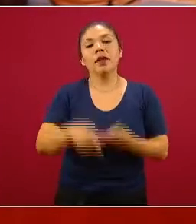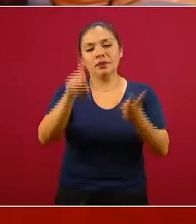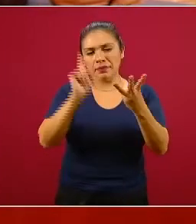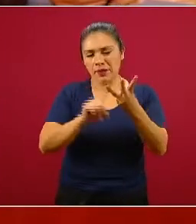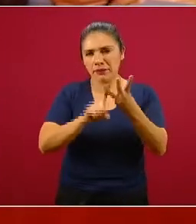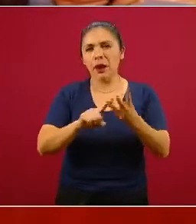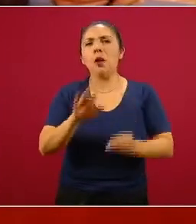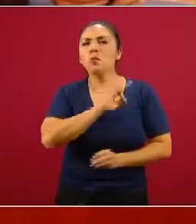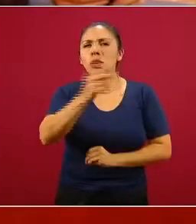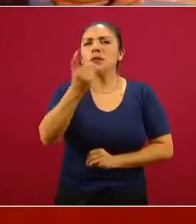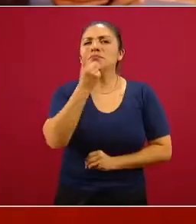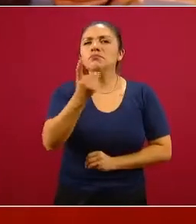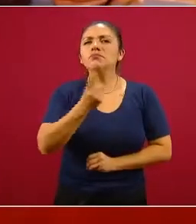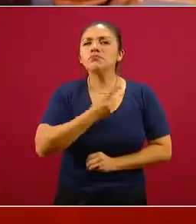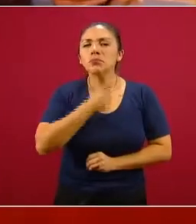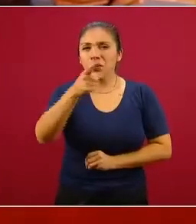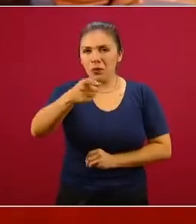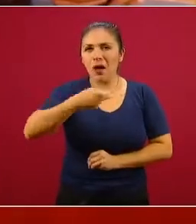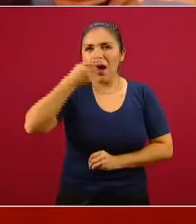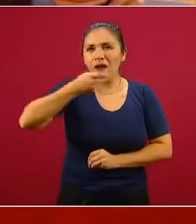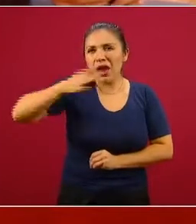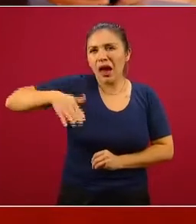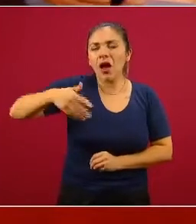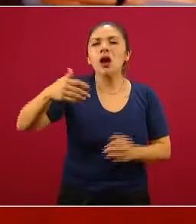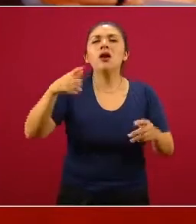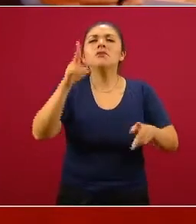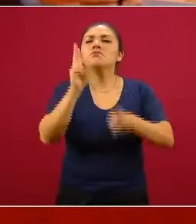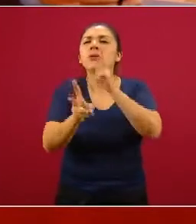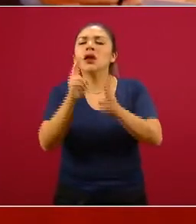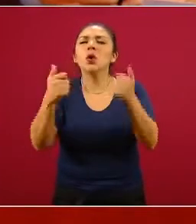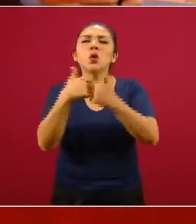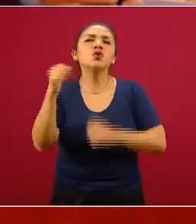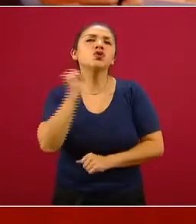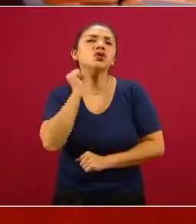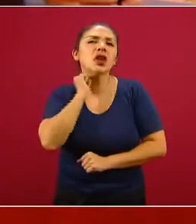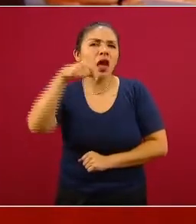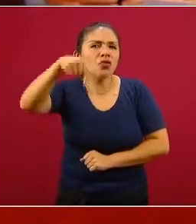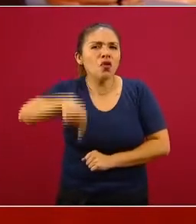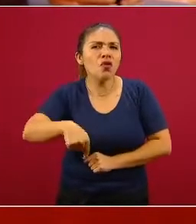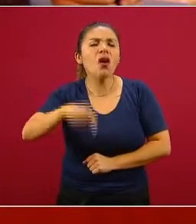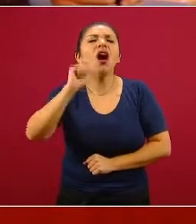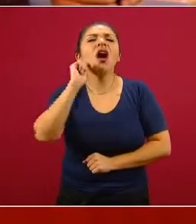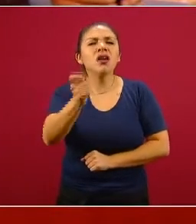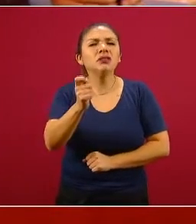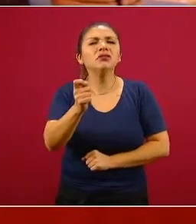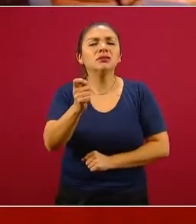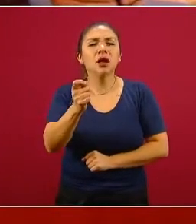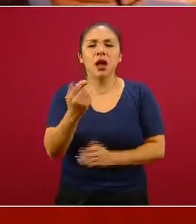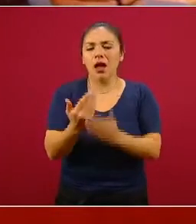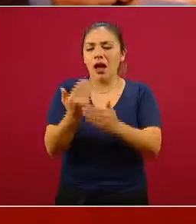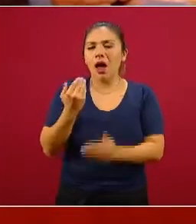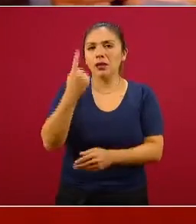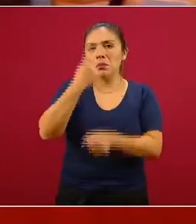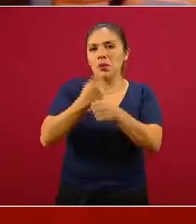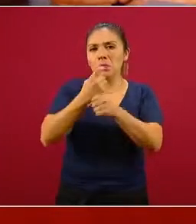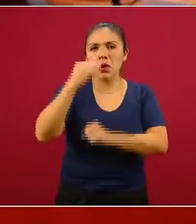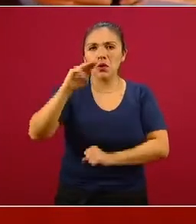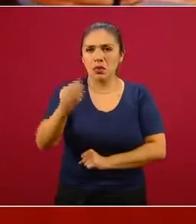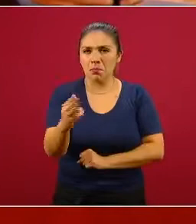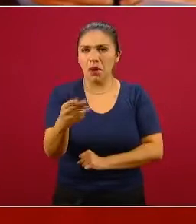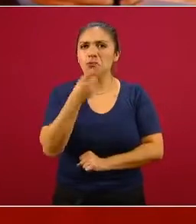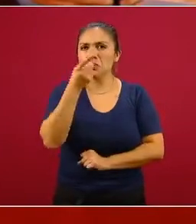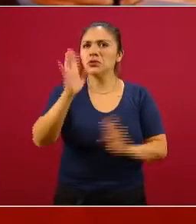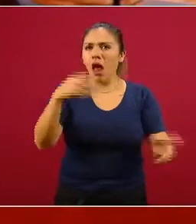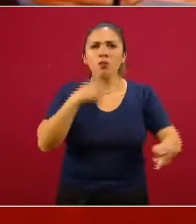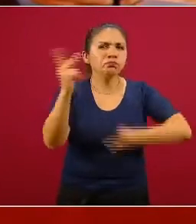puede mencionar un poco de lo que platicó con los senadores de la República previo al 1 de mayo, que ellos decían que consultaron